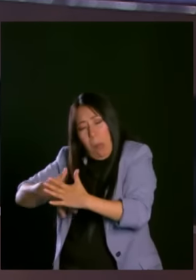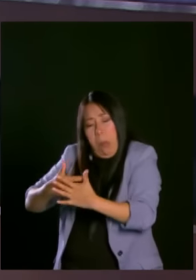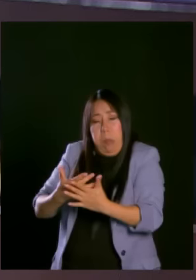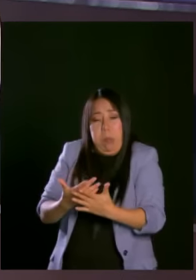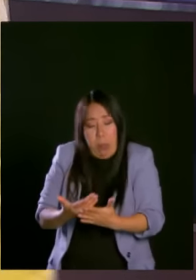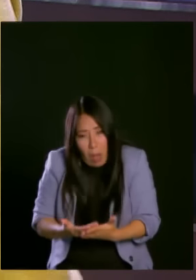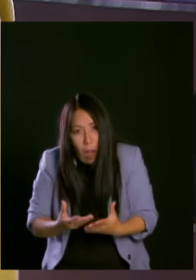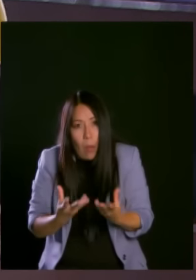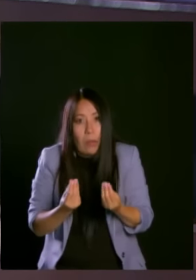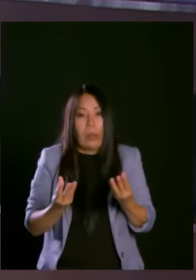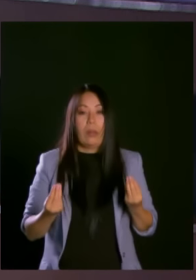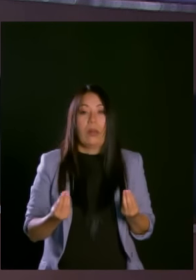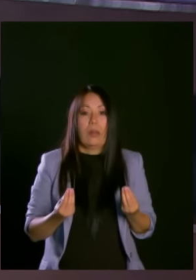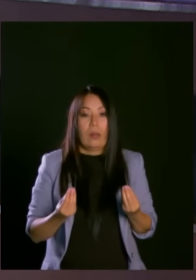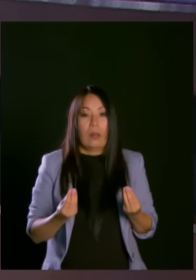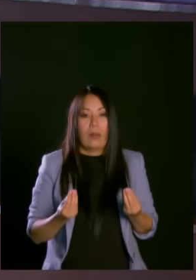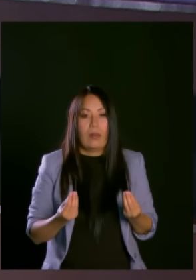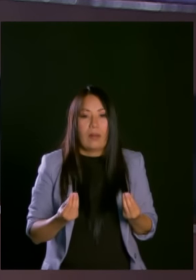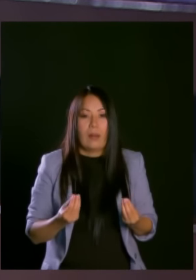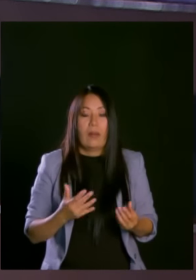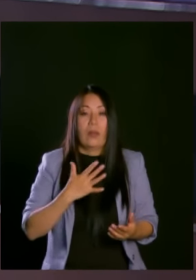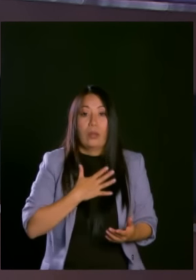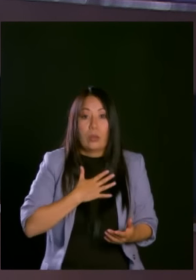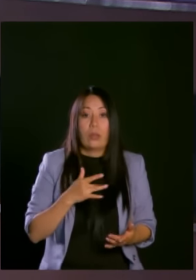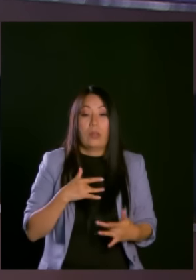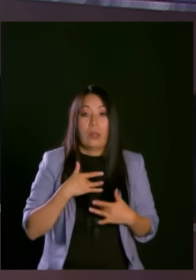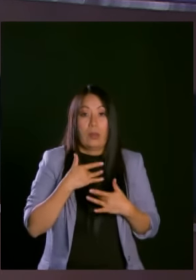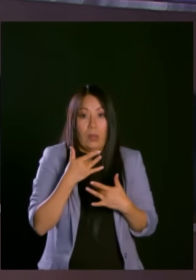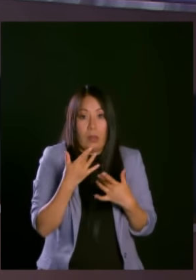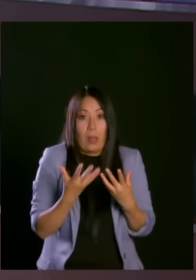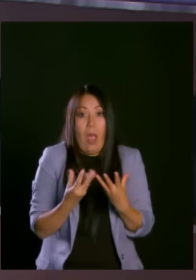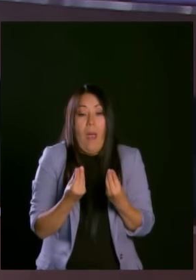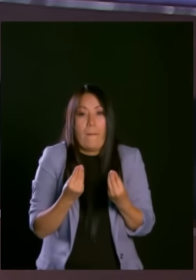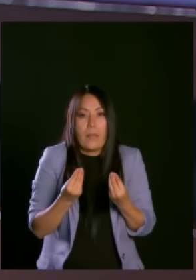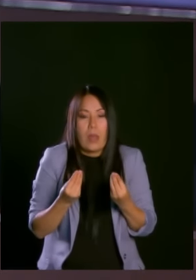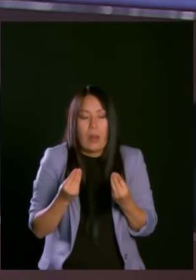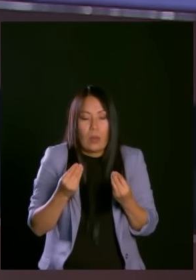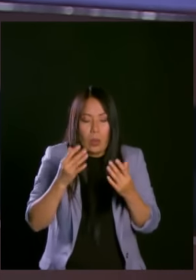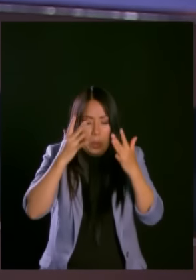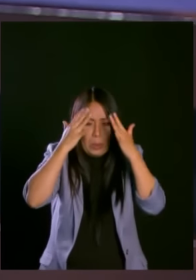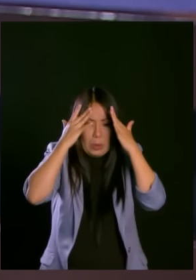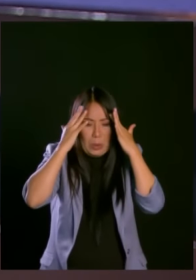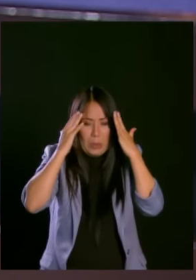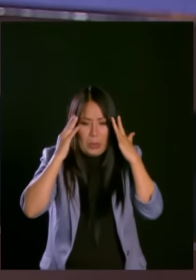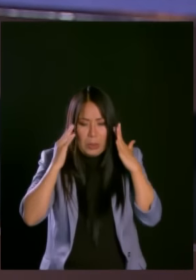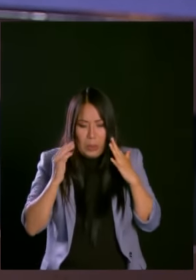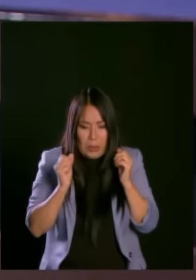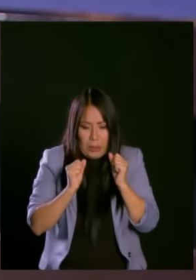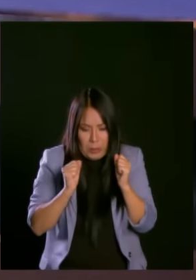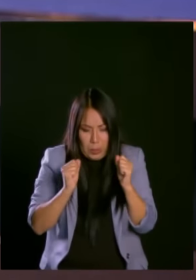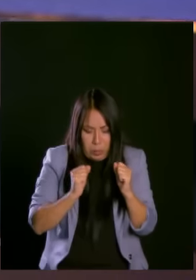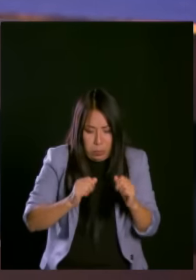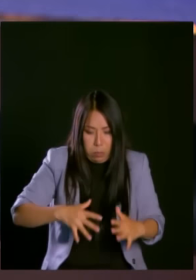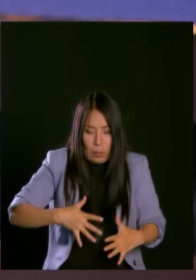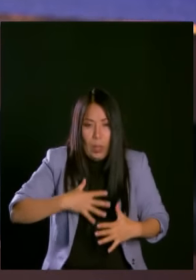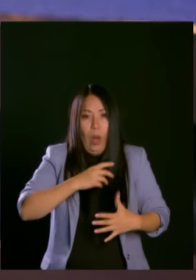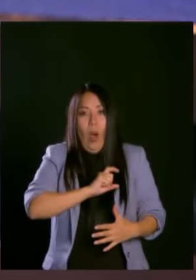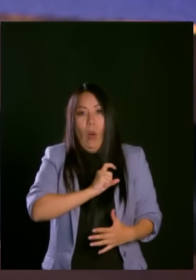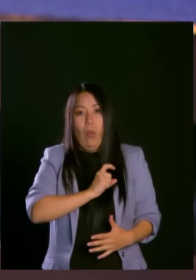¿Produjo un efecto en ti? ¿Te dio miedo? ¿Sudaste? ¿Temblaste? ¿Se te subió la